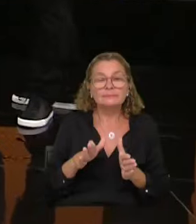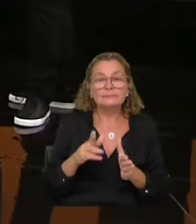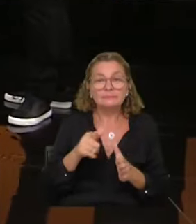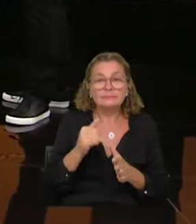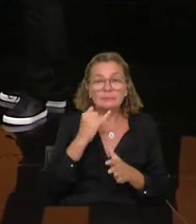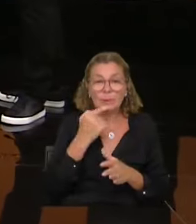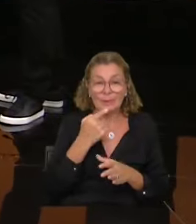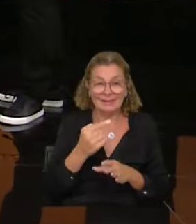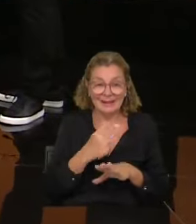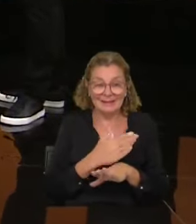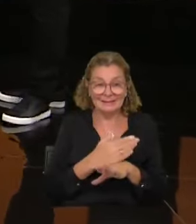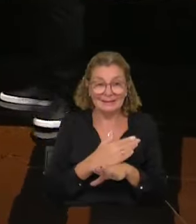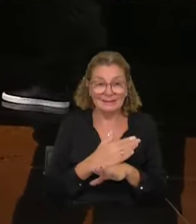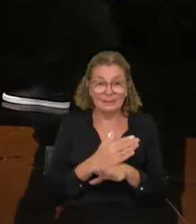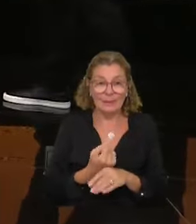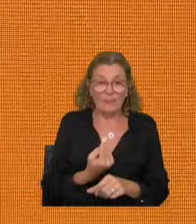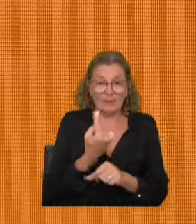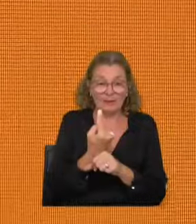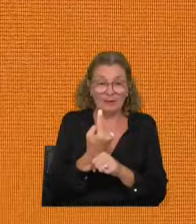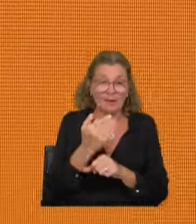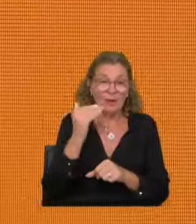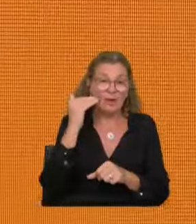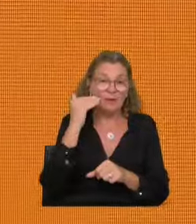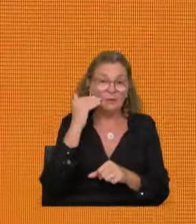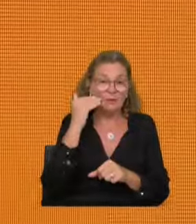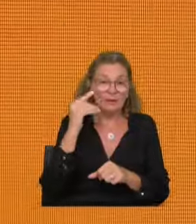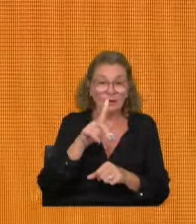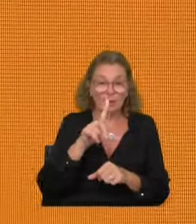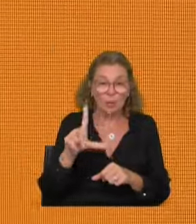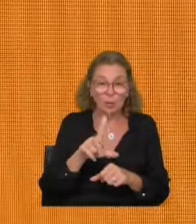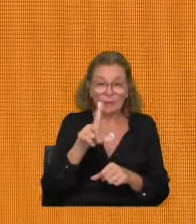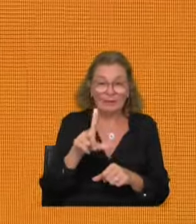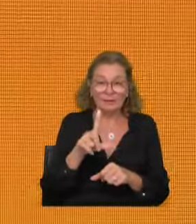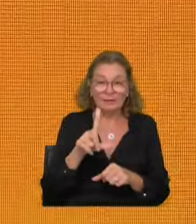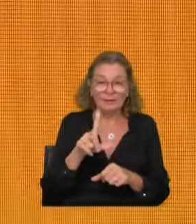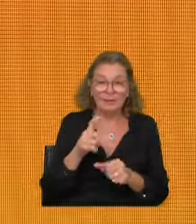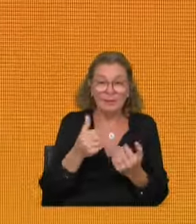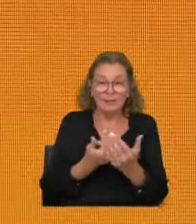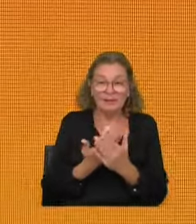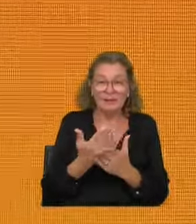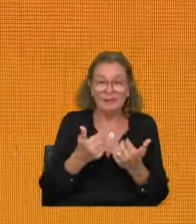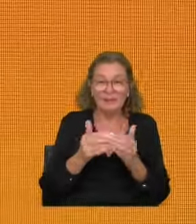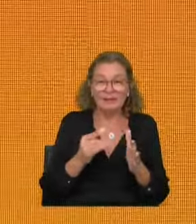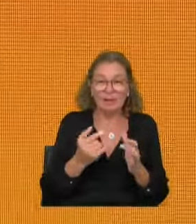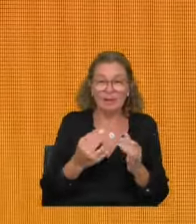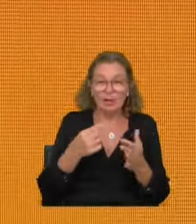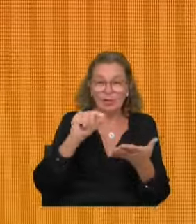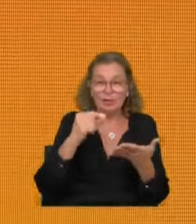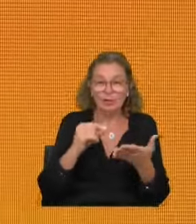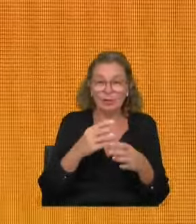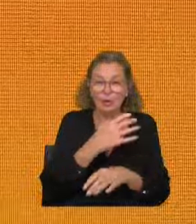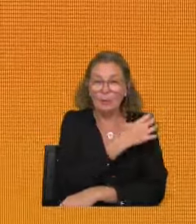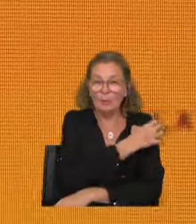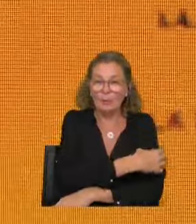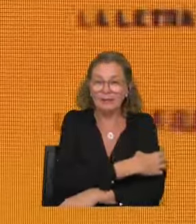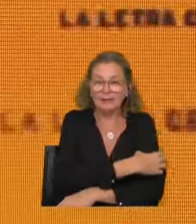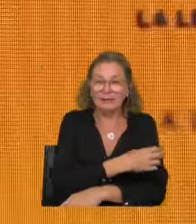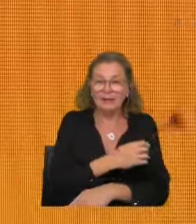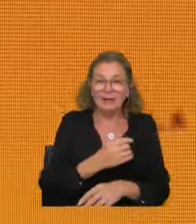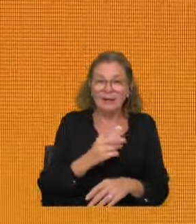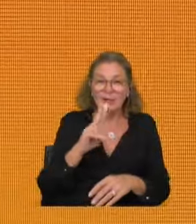decías el el primero de de abril el lunes eh surgieron los datos desde el INE de pobreza los datos de